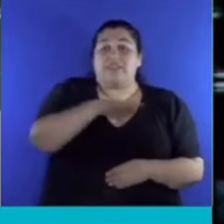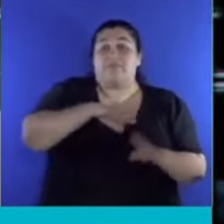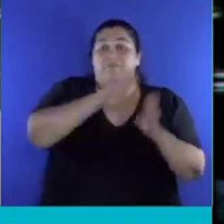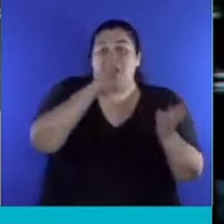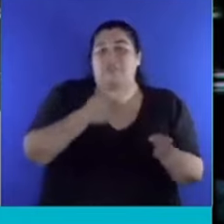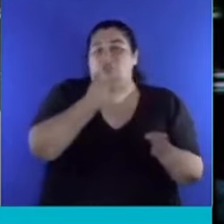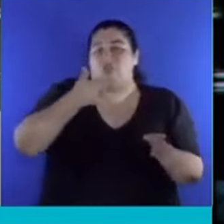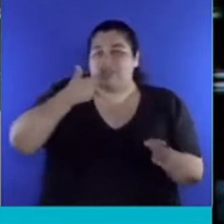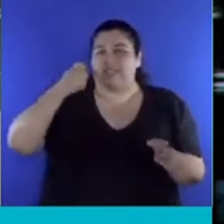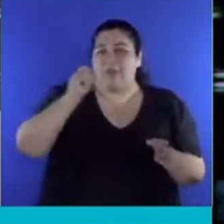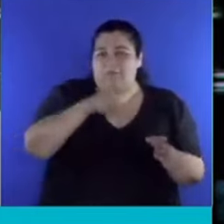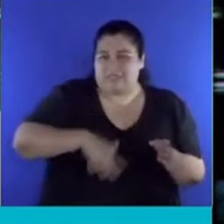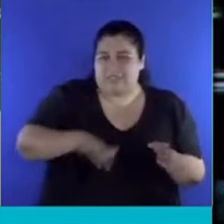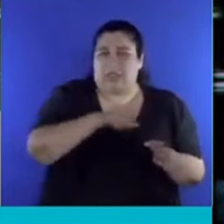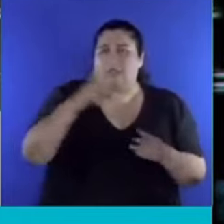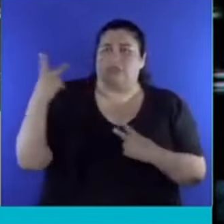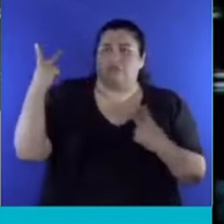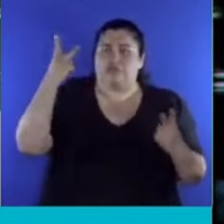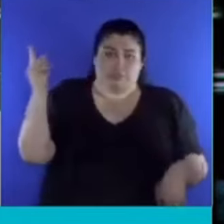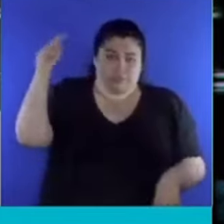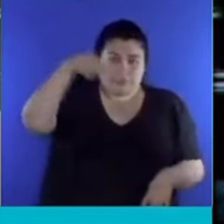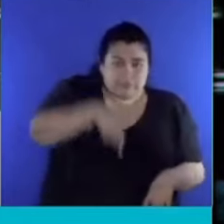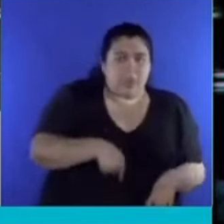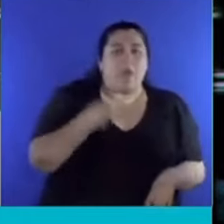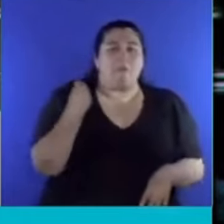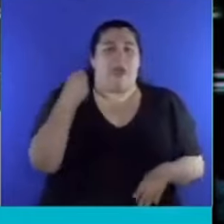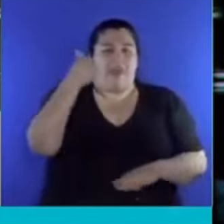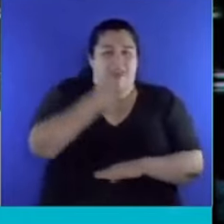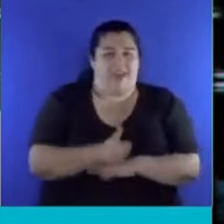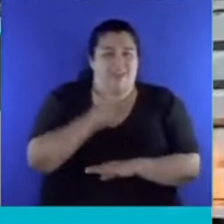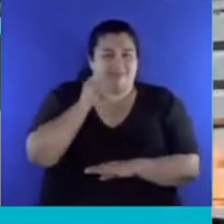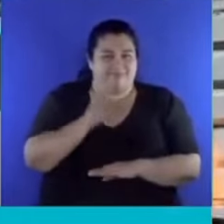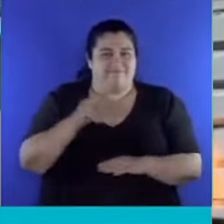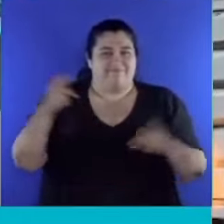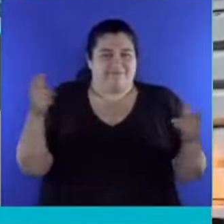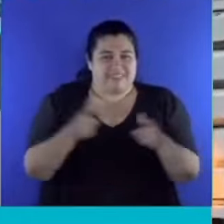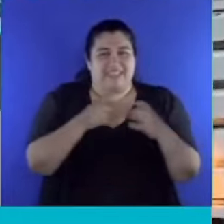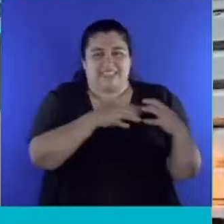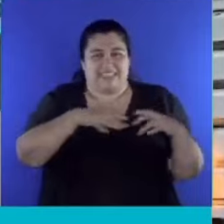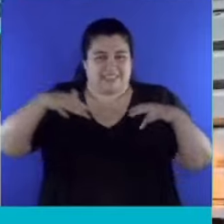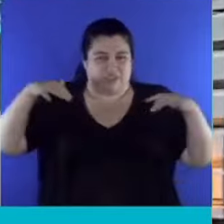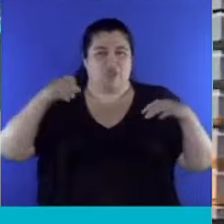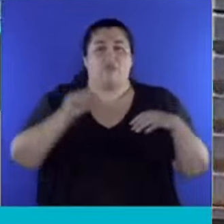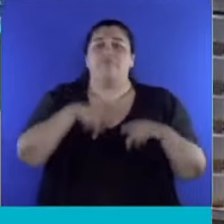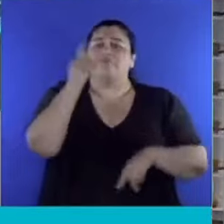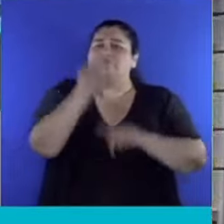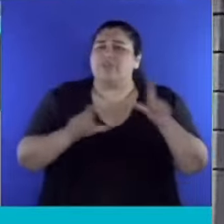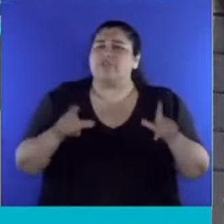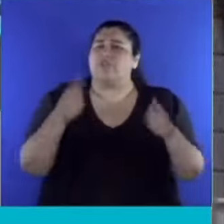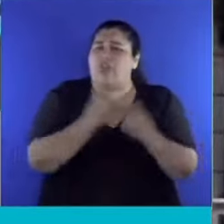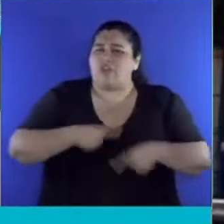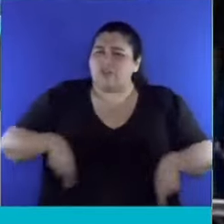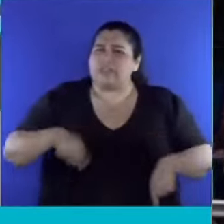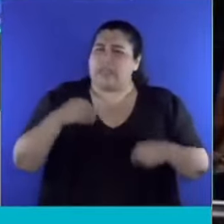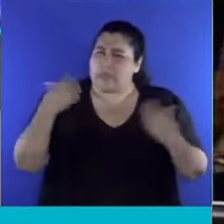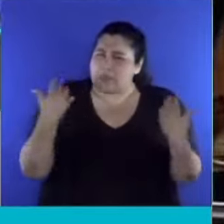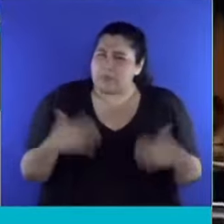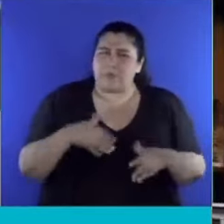Vicente han viajado hasta acá el día de hoy para presenciar la sesión y una decena de eh